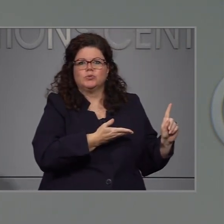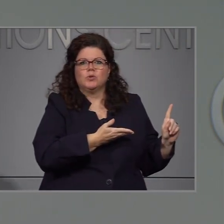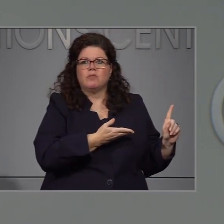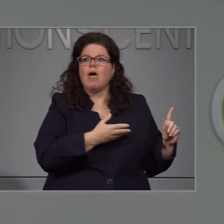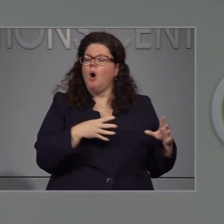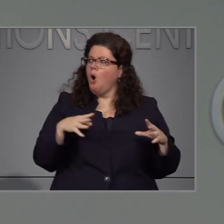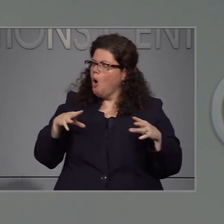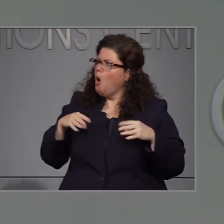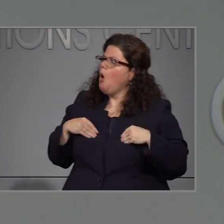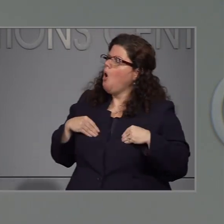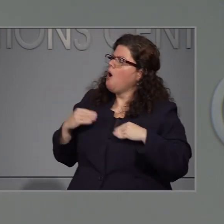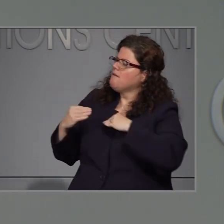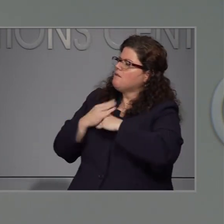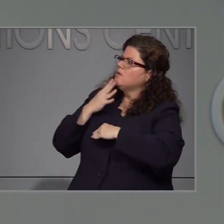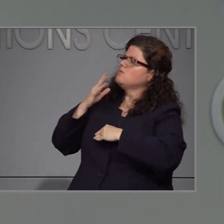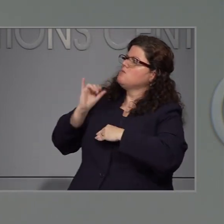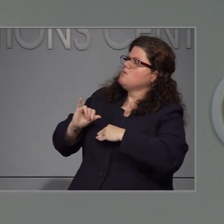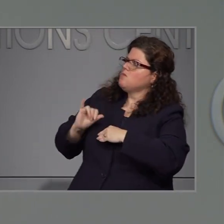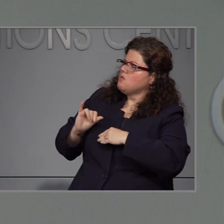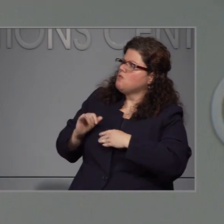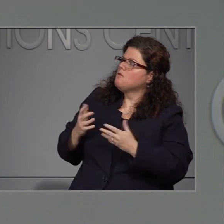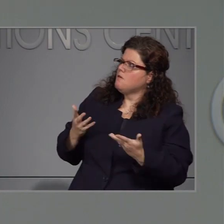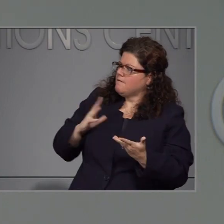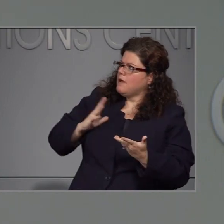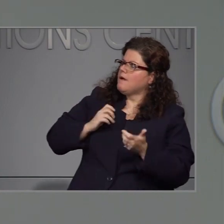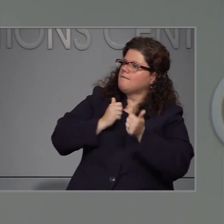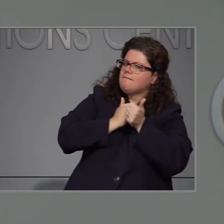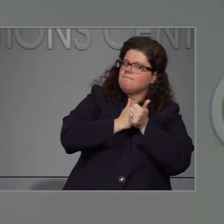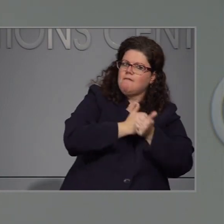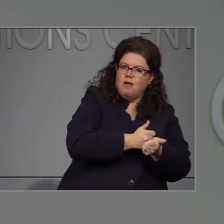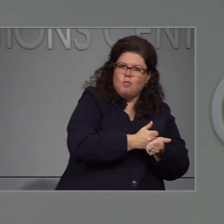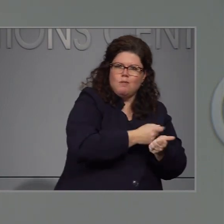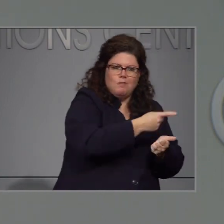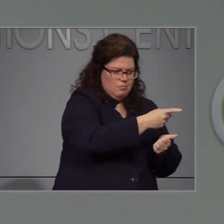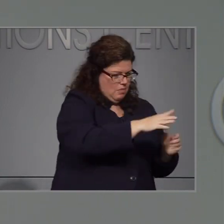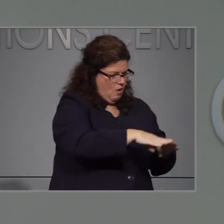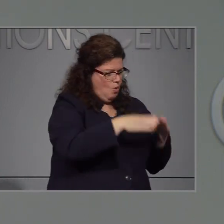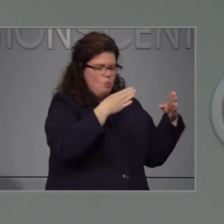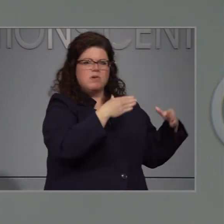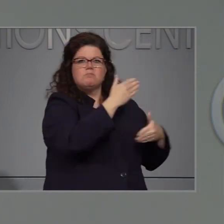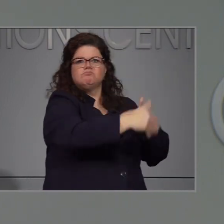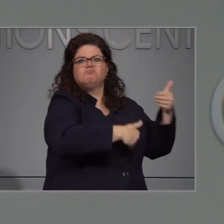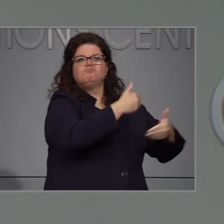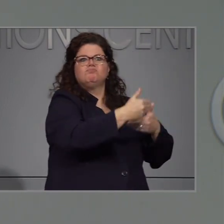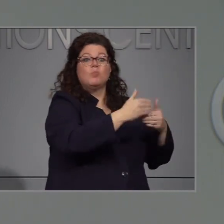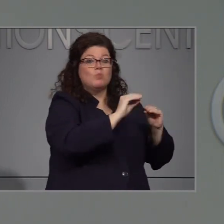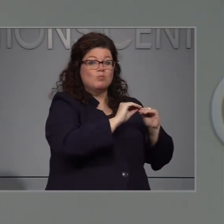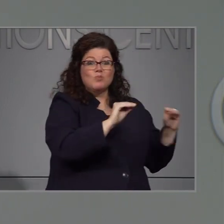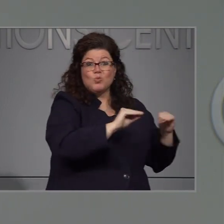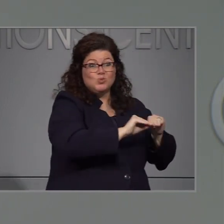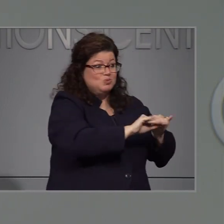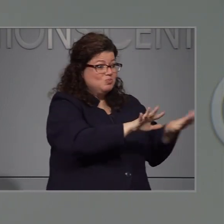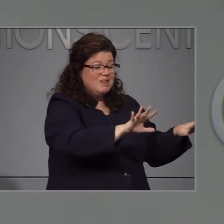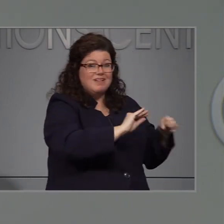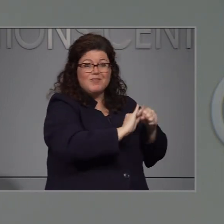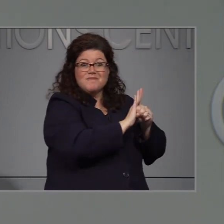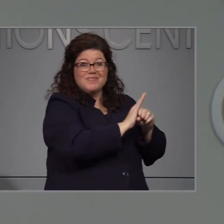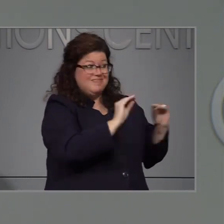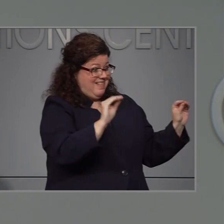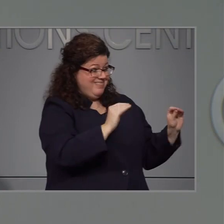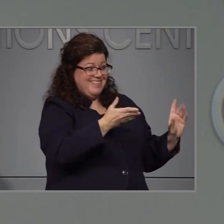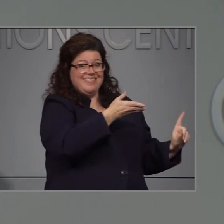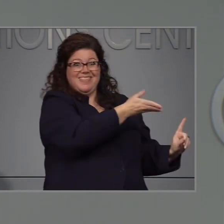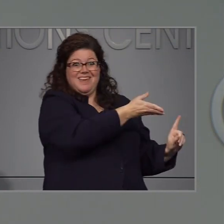En resumen, Charlotte Motor Speedway acogió la información científica y de esta manera